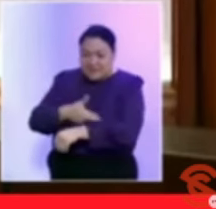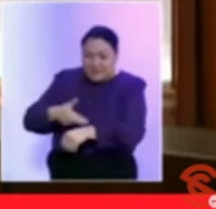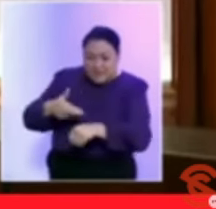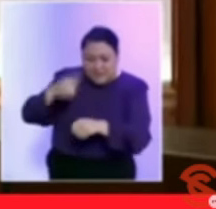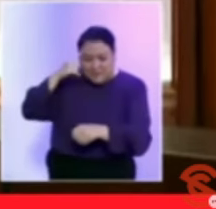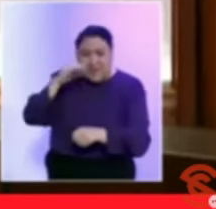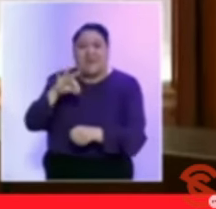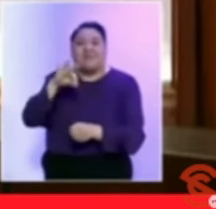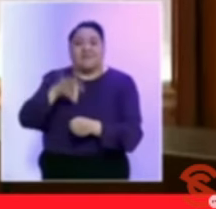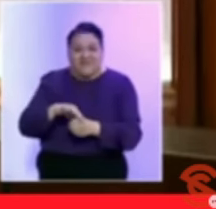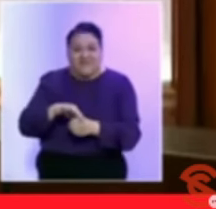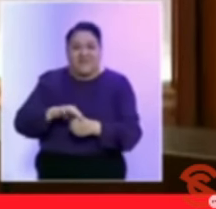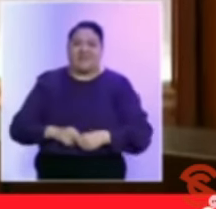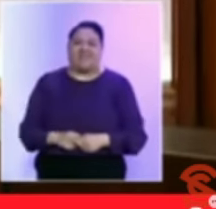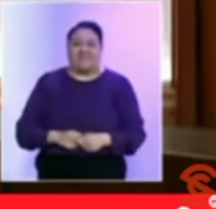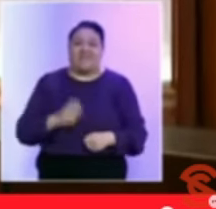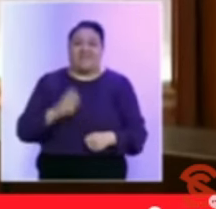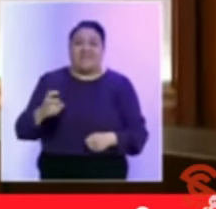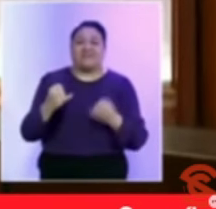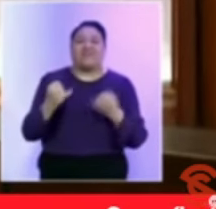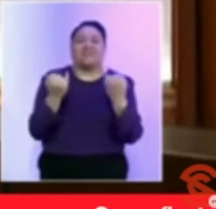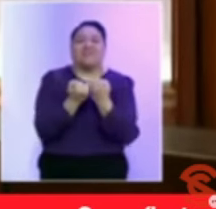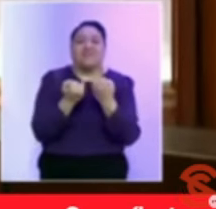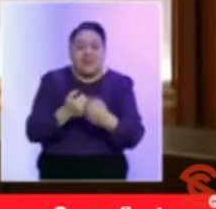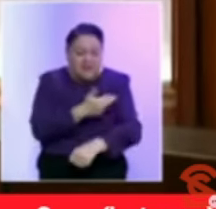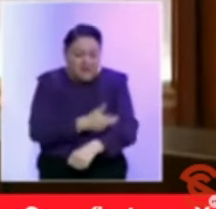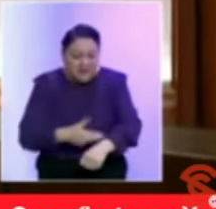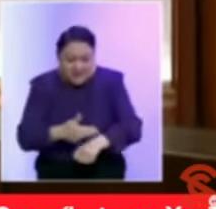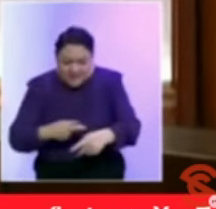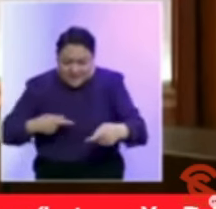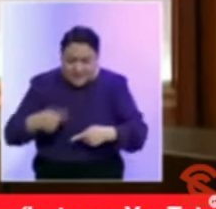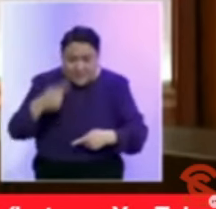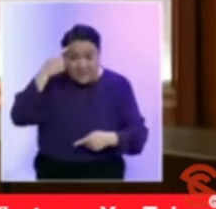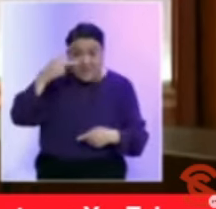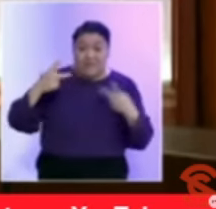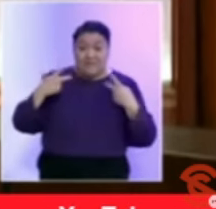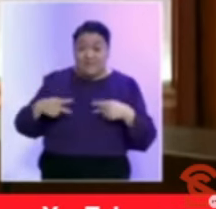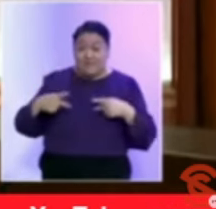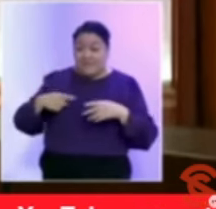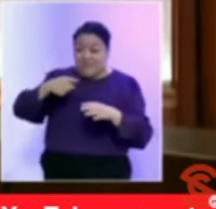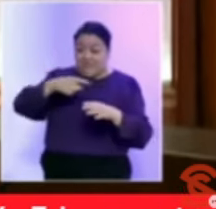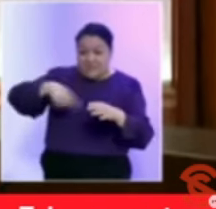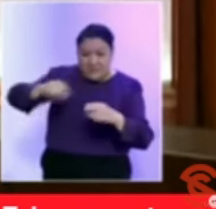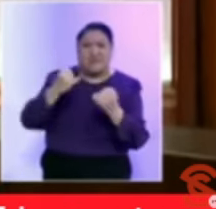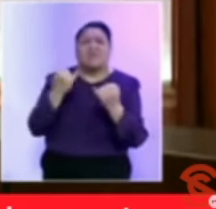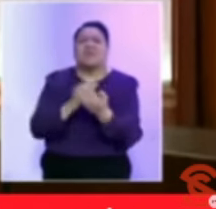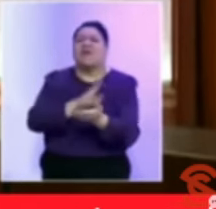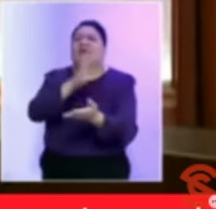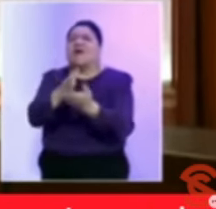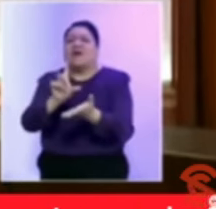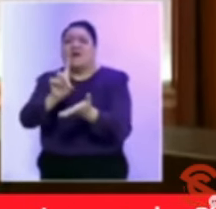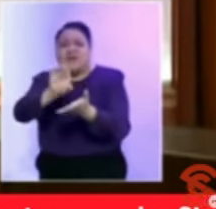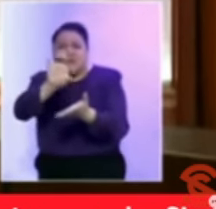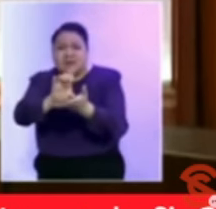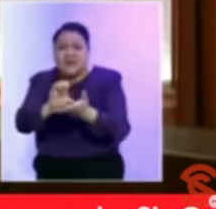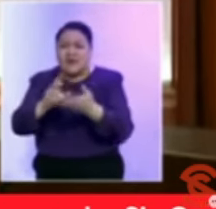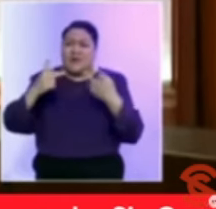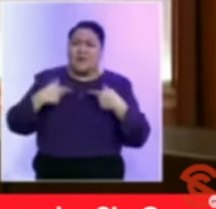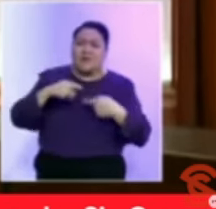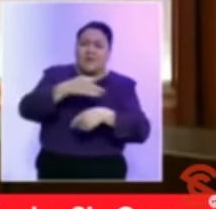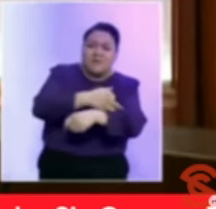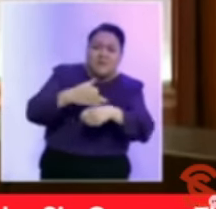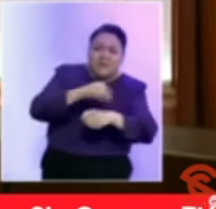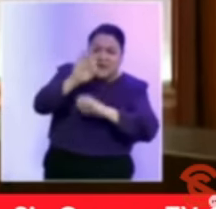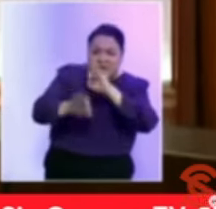modalidad que también permitió sufragar a personas con discapacidad y dedicadas a